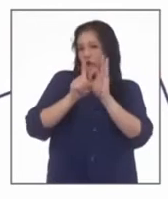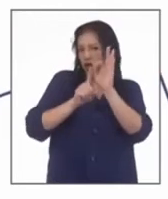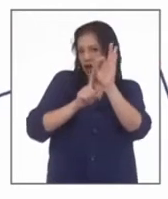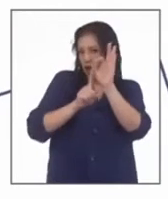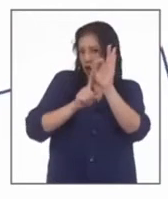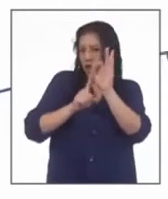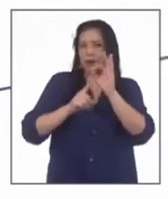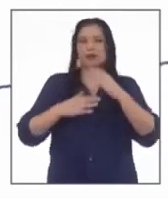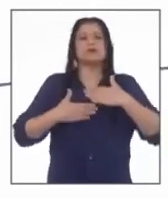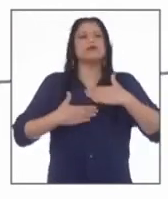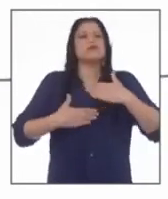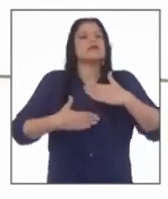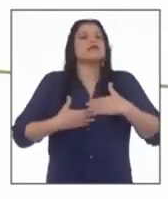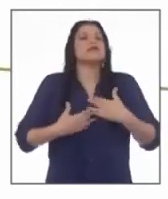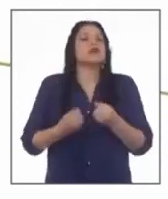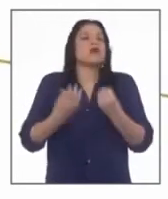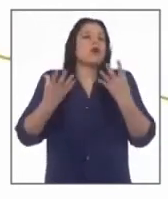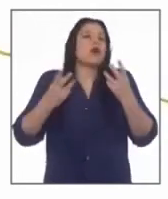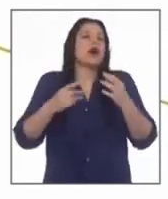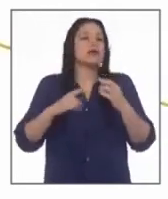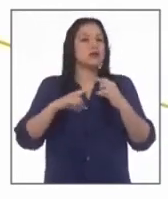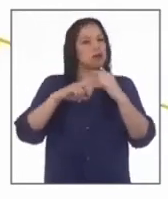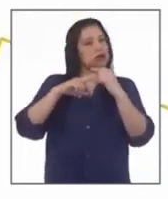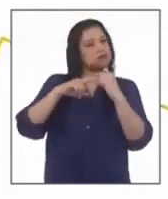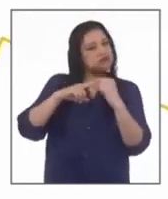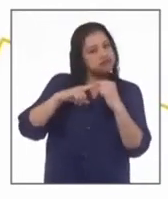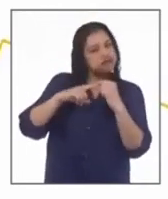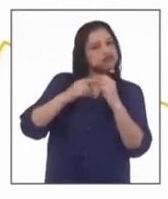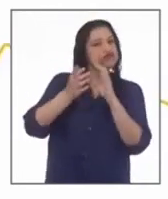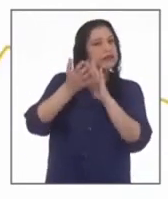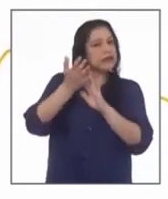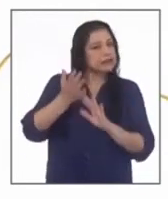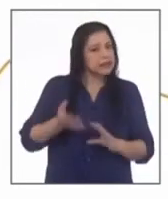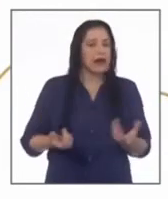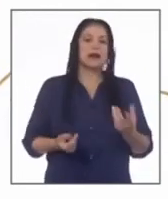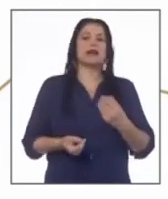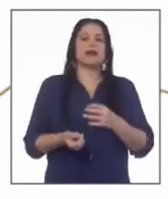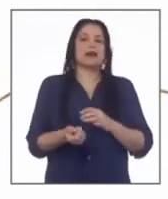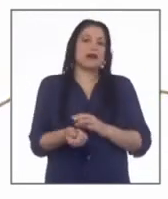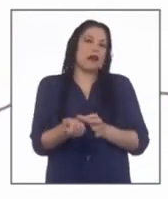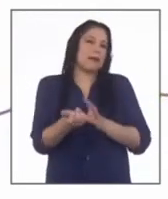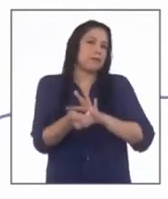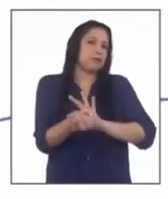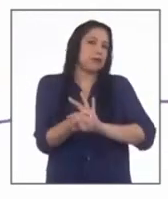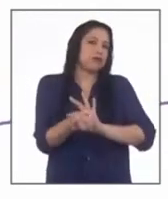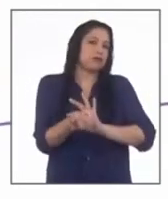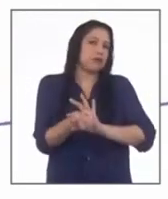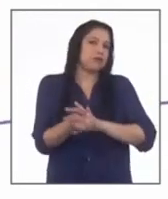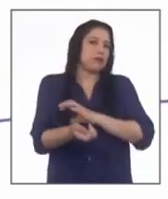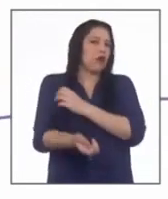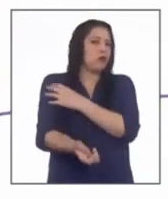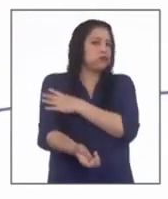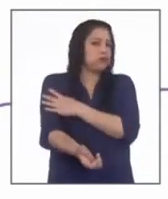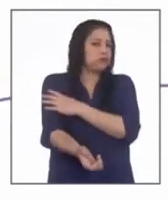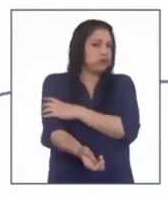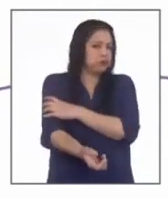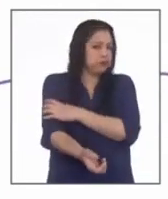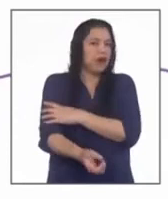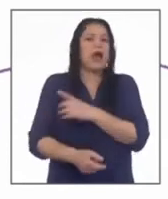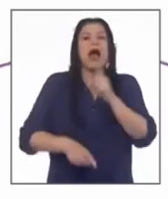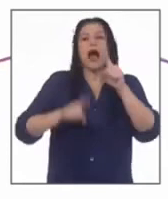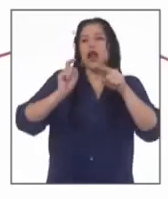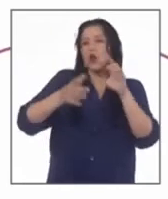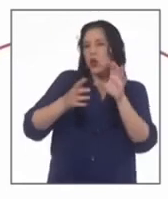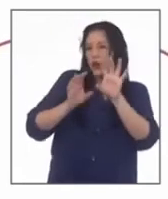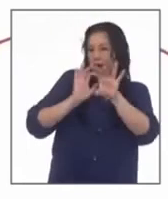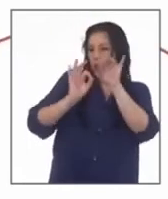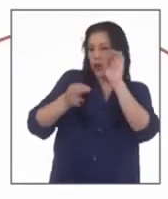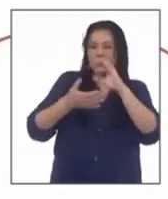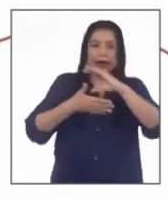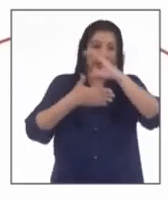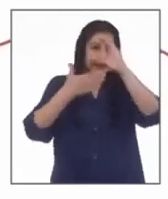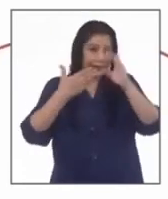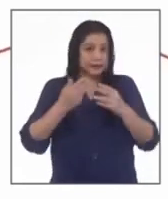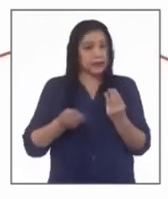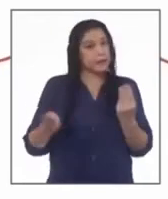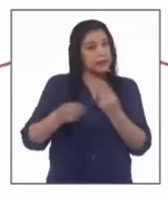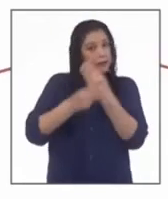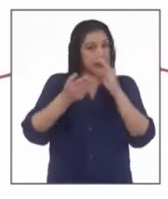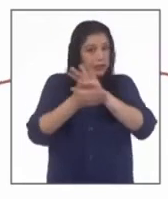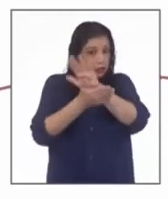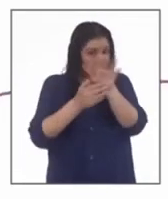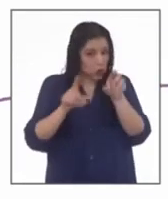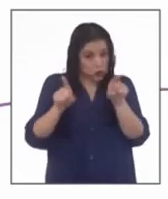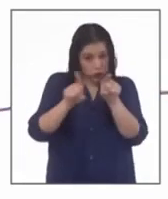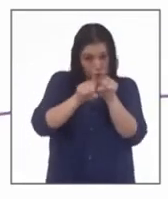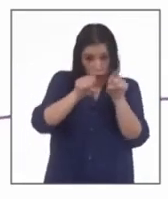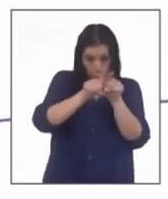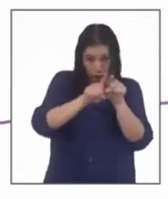frecuencia respiratoria, saturación de oxígeno y presión arterial. ¿Encuentran alguna característica matemática en común entre todas